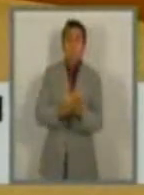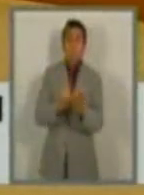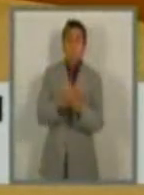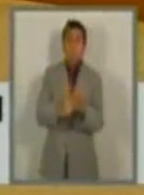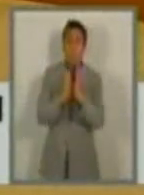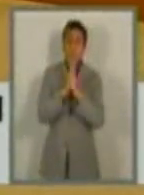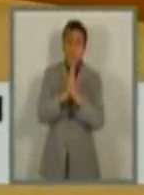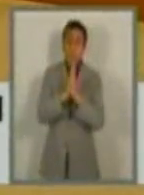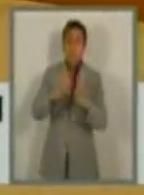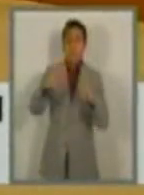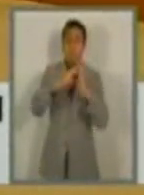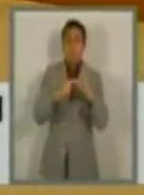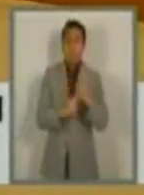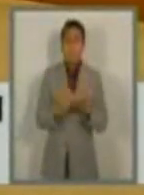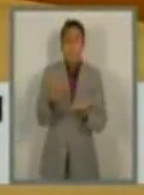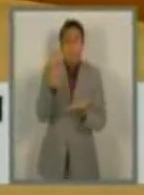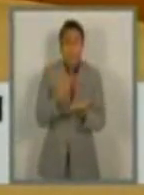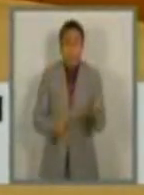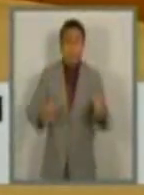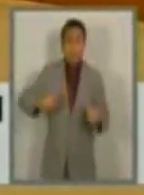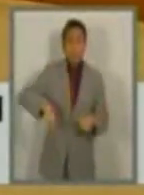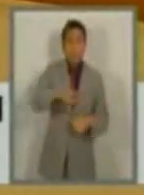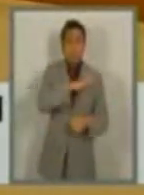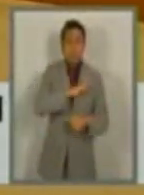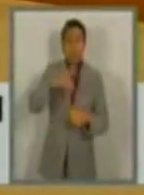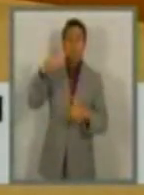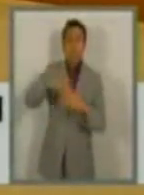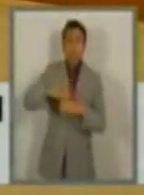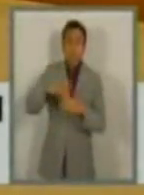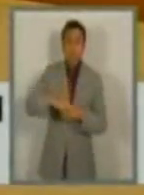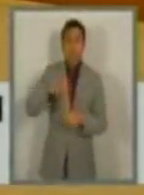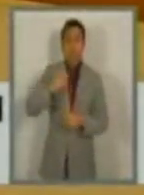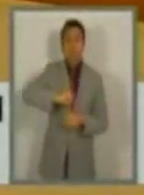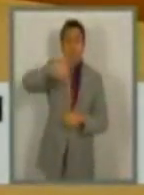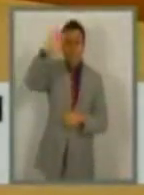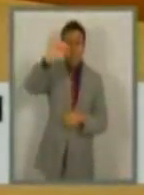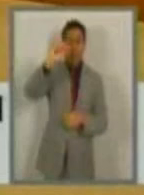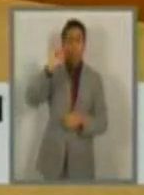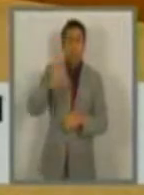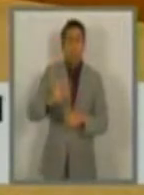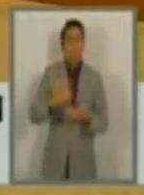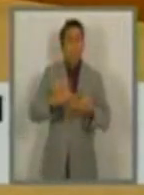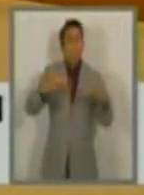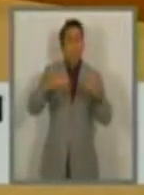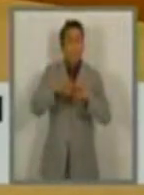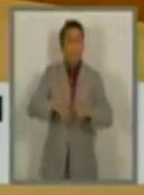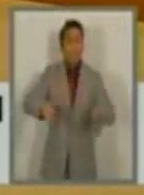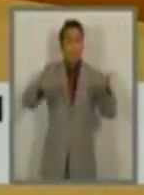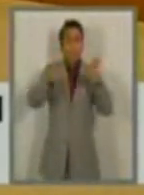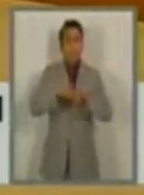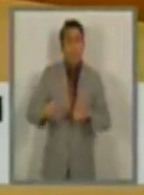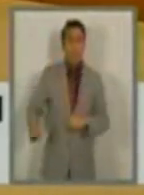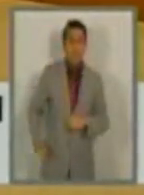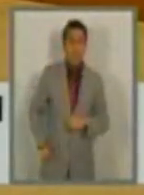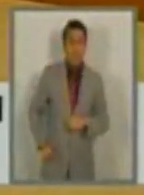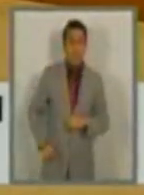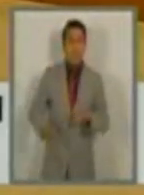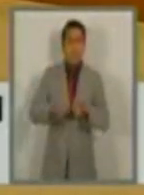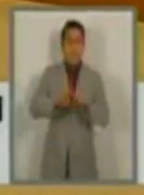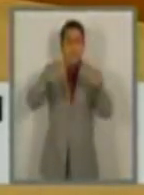Votar a favor de este dictamen significa un gran paso en la consolidación de un gobierno abierto, transparente